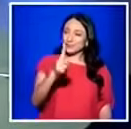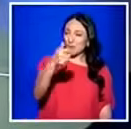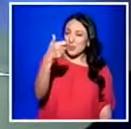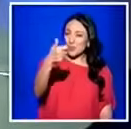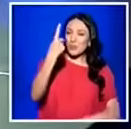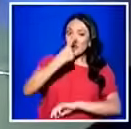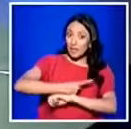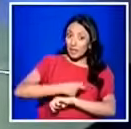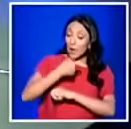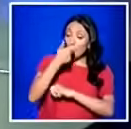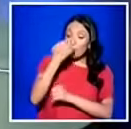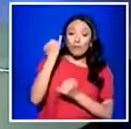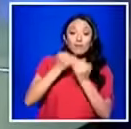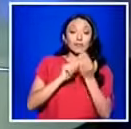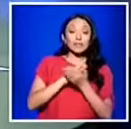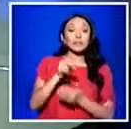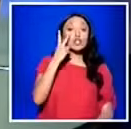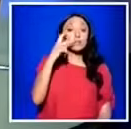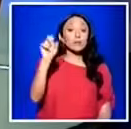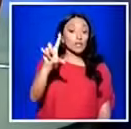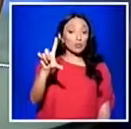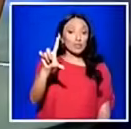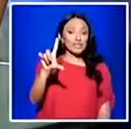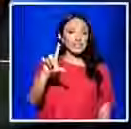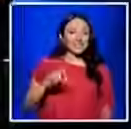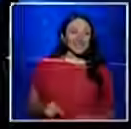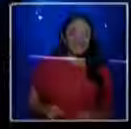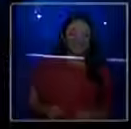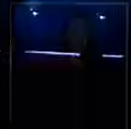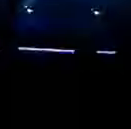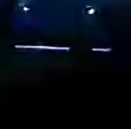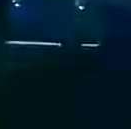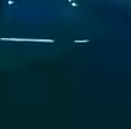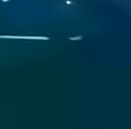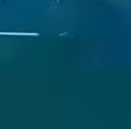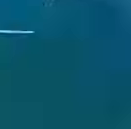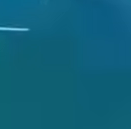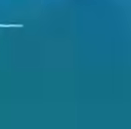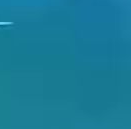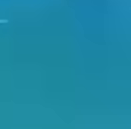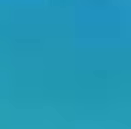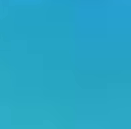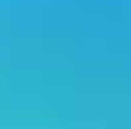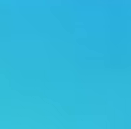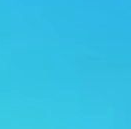excelente fin de semana. Volvemos el lunes con más noticias.